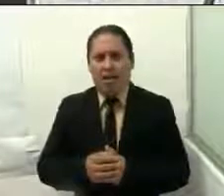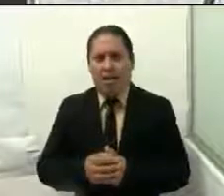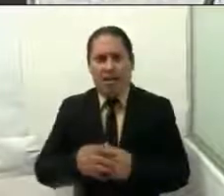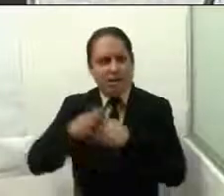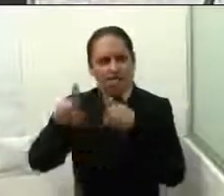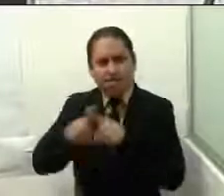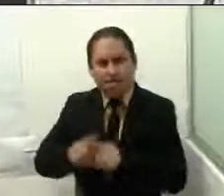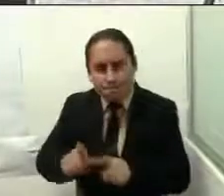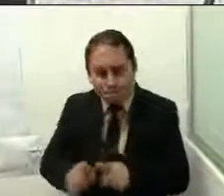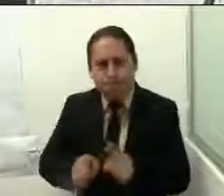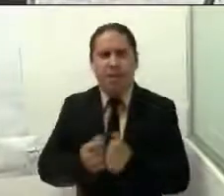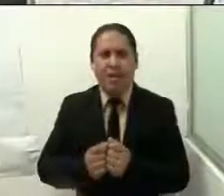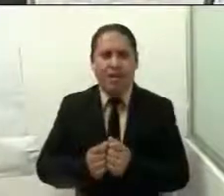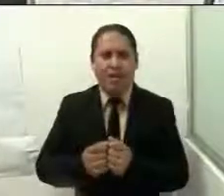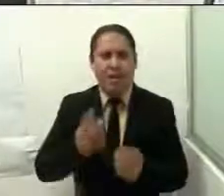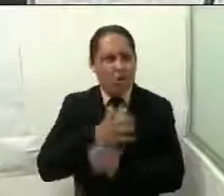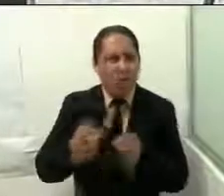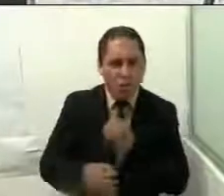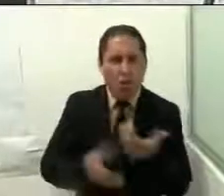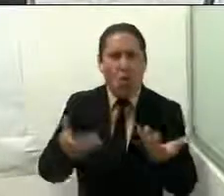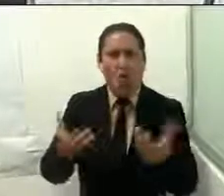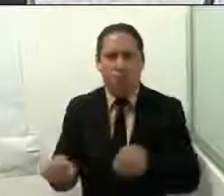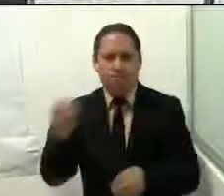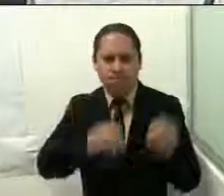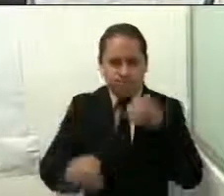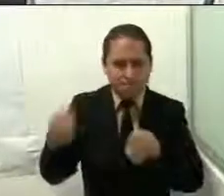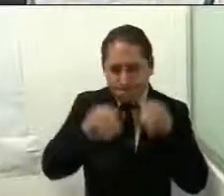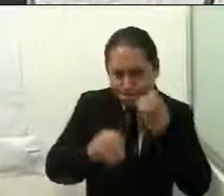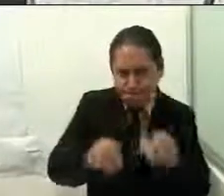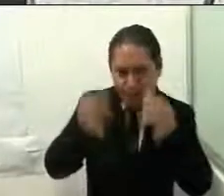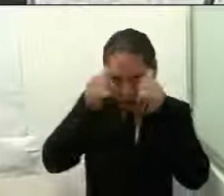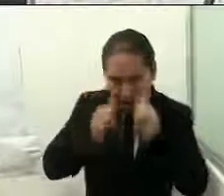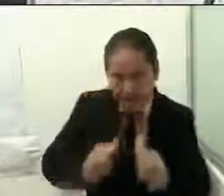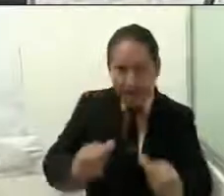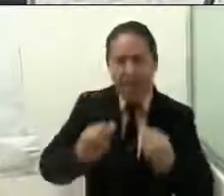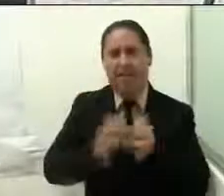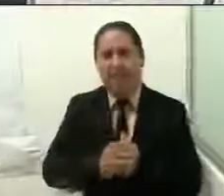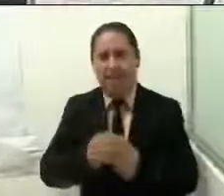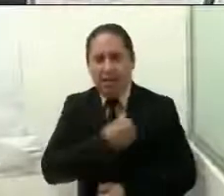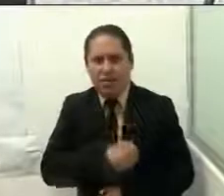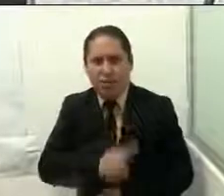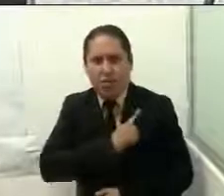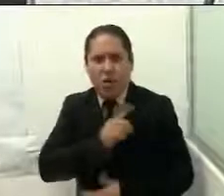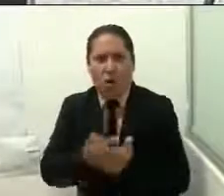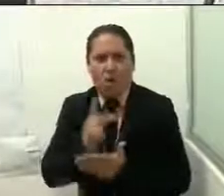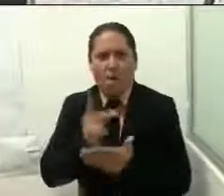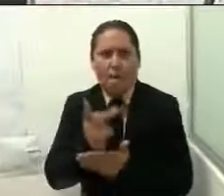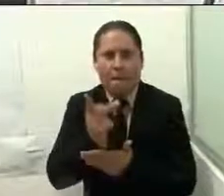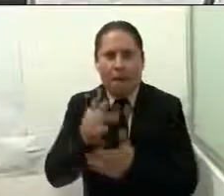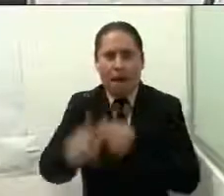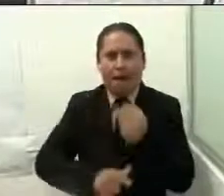aseguramiento de cultivos repoblamiento y mejoramiento ganadero sanidad vegetal y animal